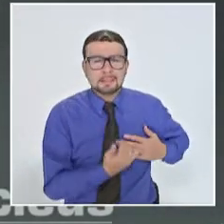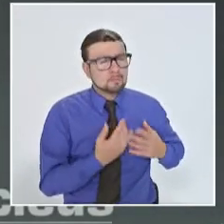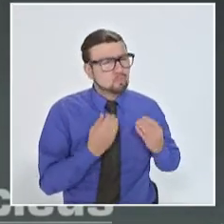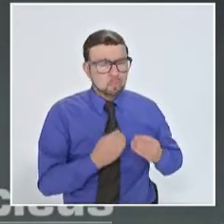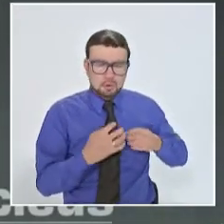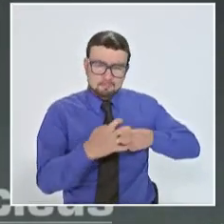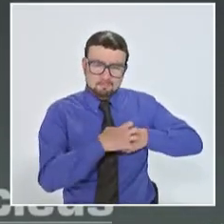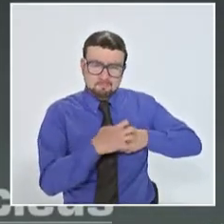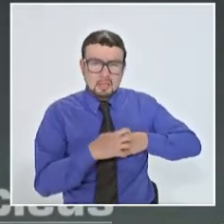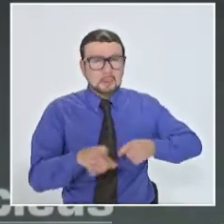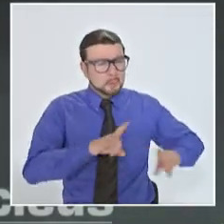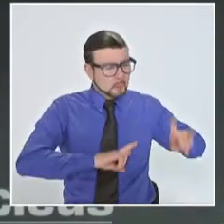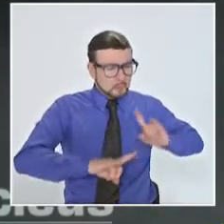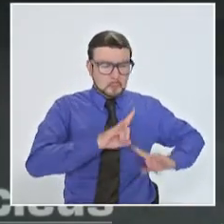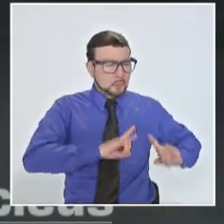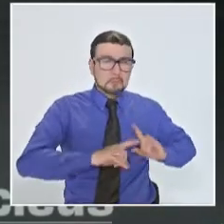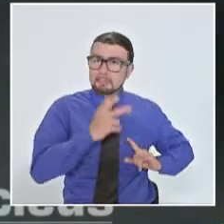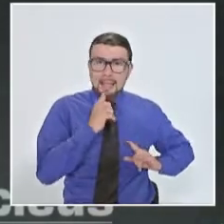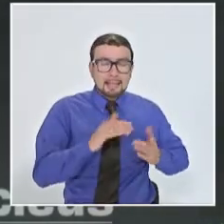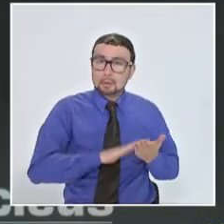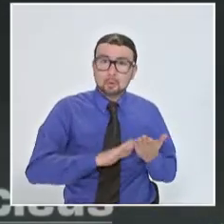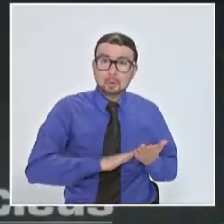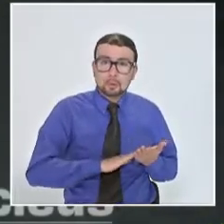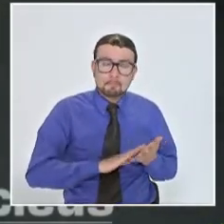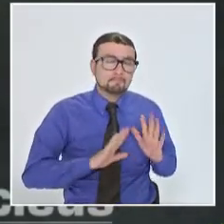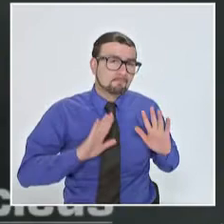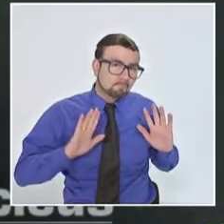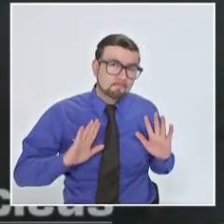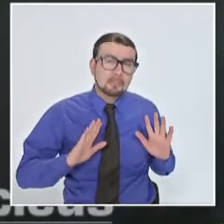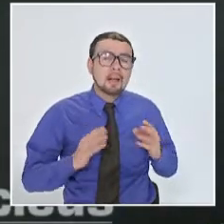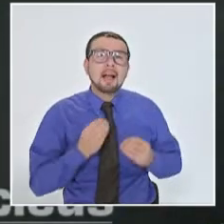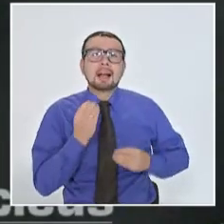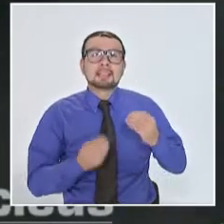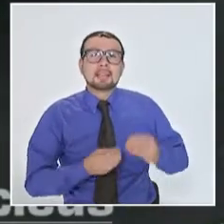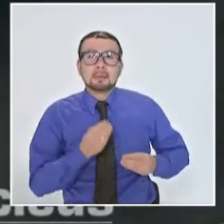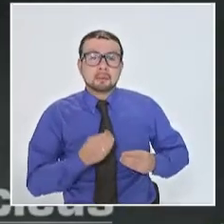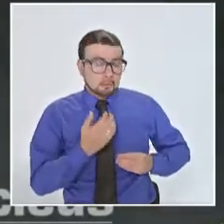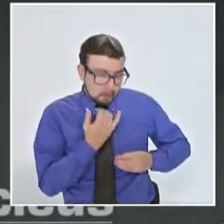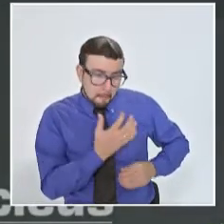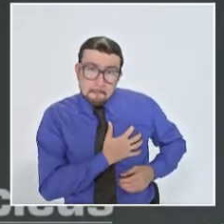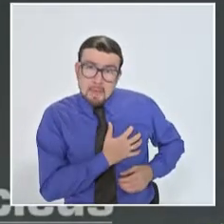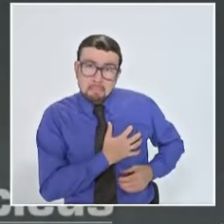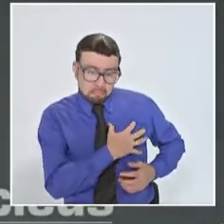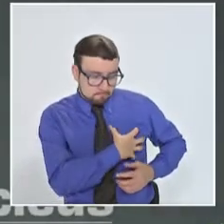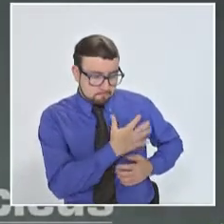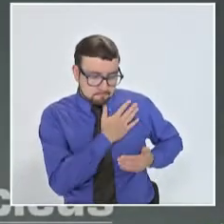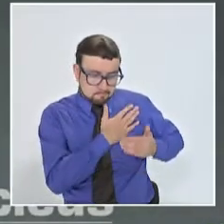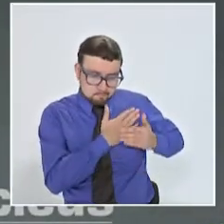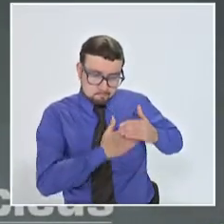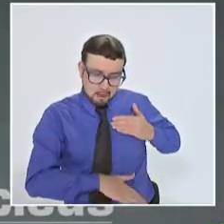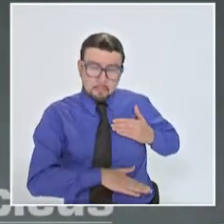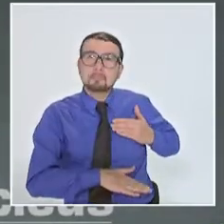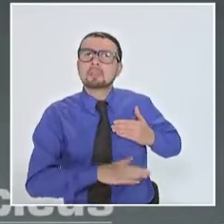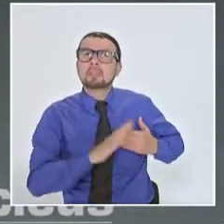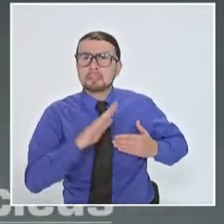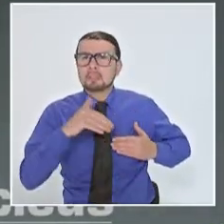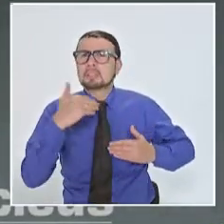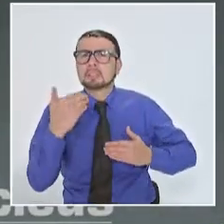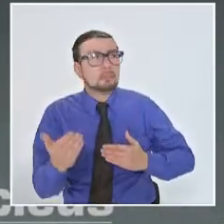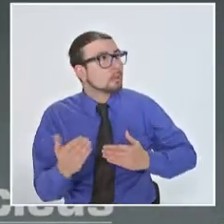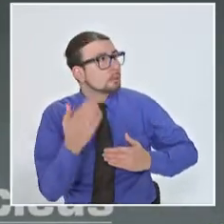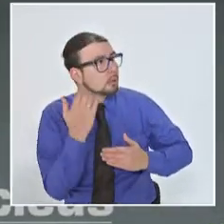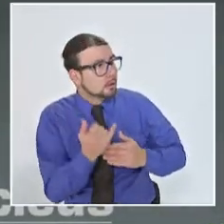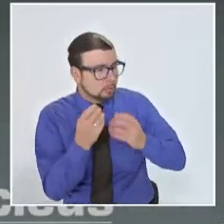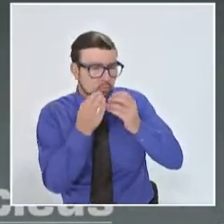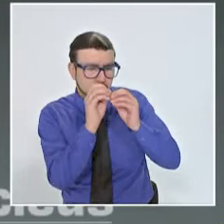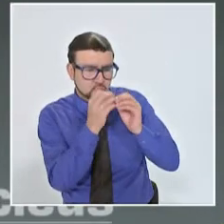darle quimioterapia no respondió, entonces lo que nosotros hacemos es retirar la glándula mamaria y reconstruimos, como estamos observando en